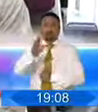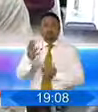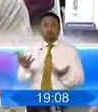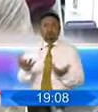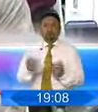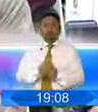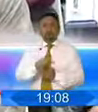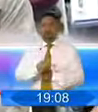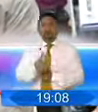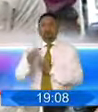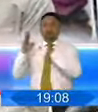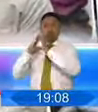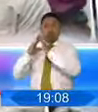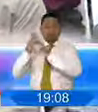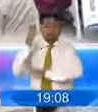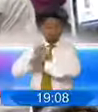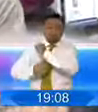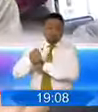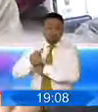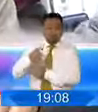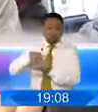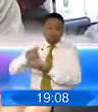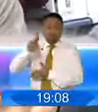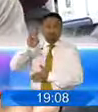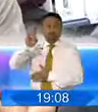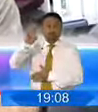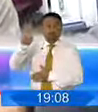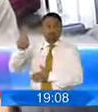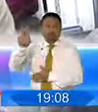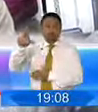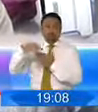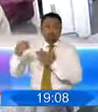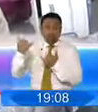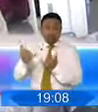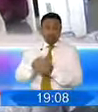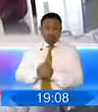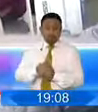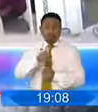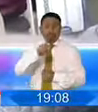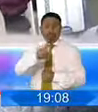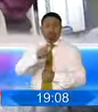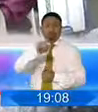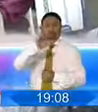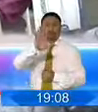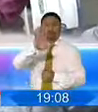de otra propiedad que el otro año pagué $72, me cobran